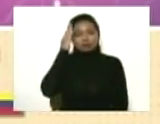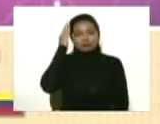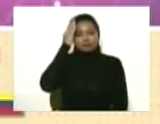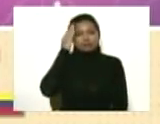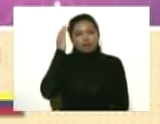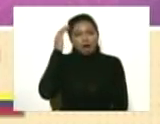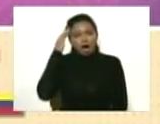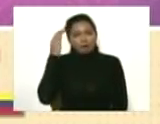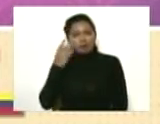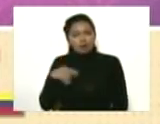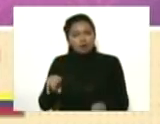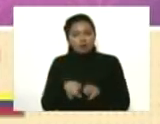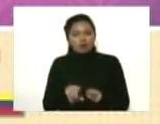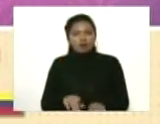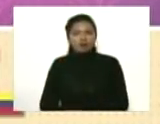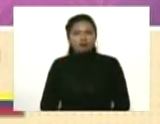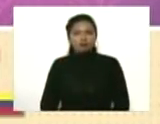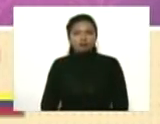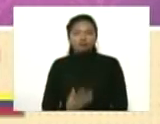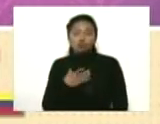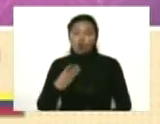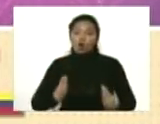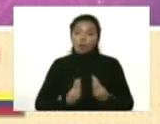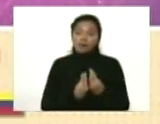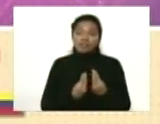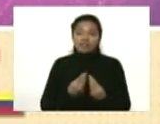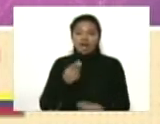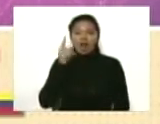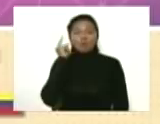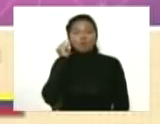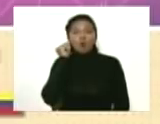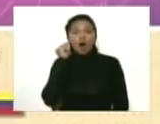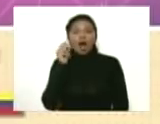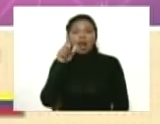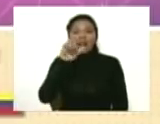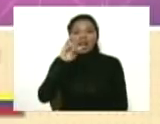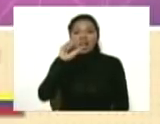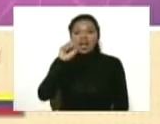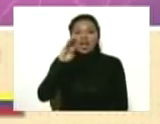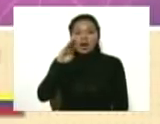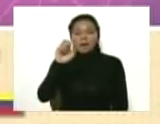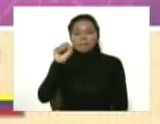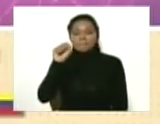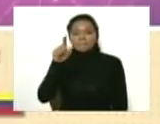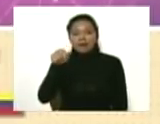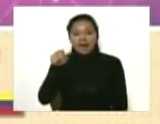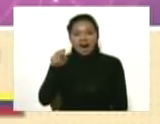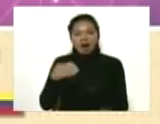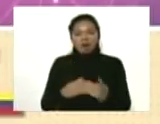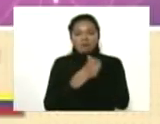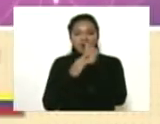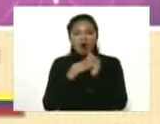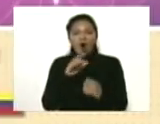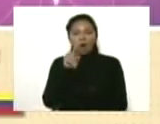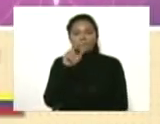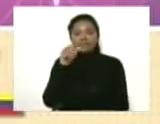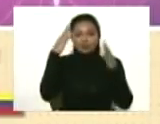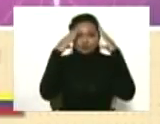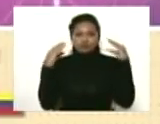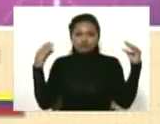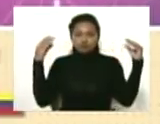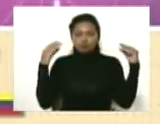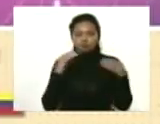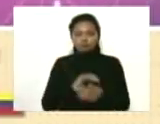en jefe. Estoy acompañado de la sargento segundo, Libé Muchacho, comandante de la UPDI La Hollada, mi comandante en